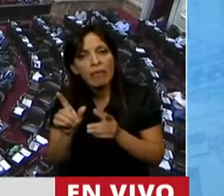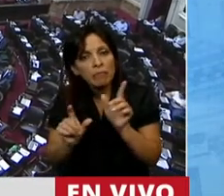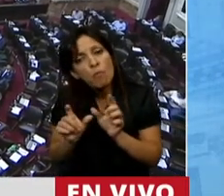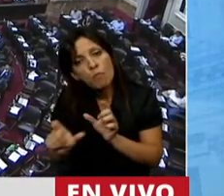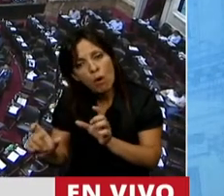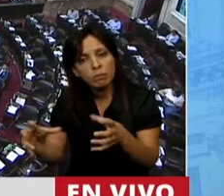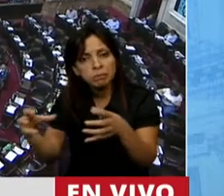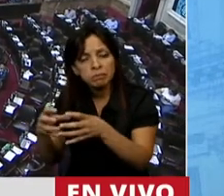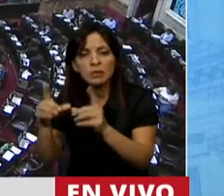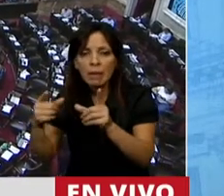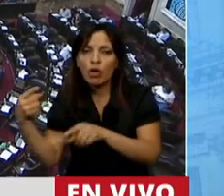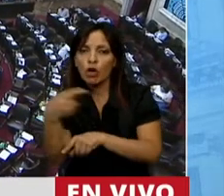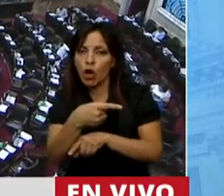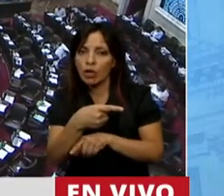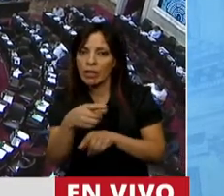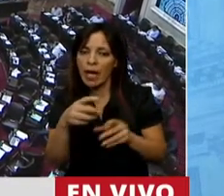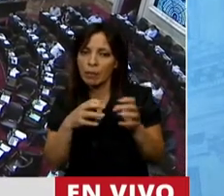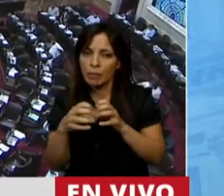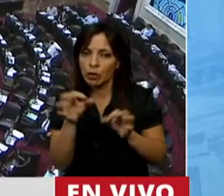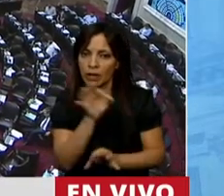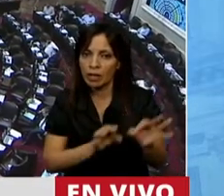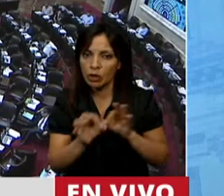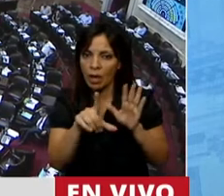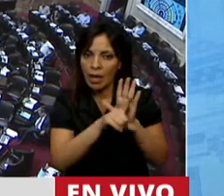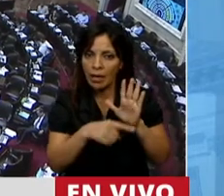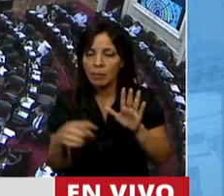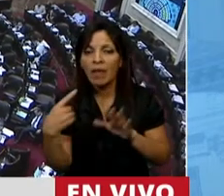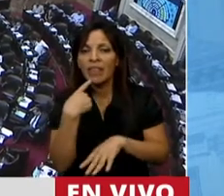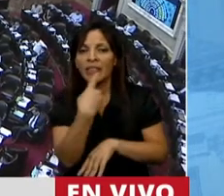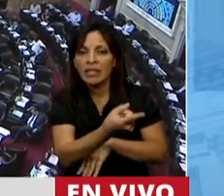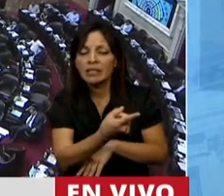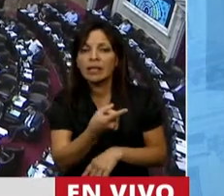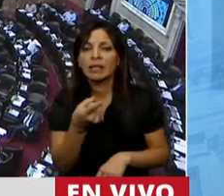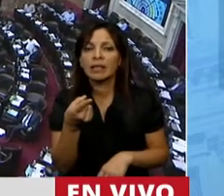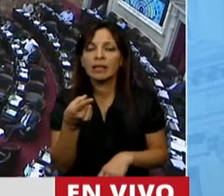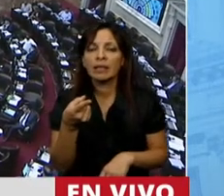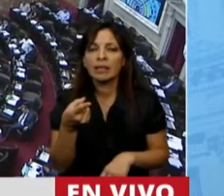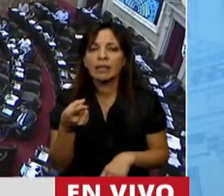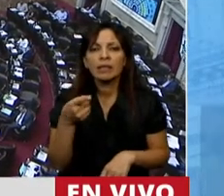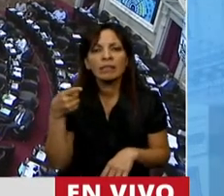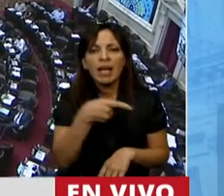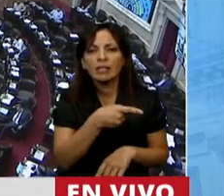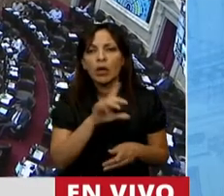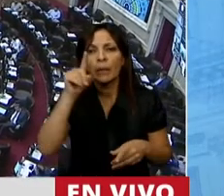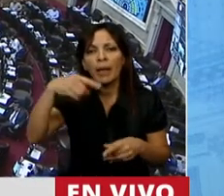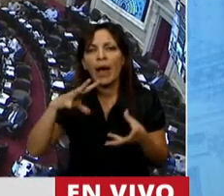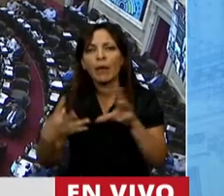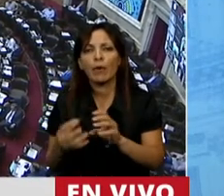manifestándose en contra de esa norma, argumentando que atentaba contra la integridad de la familia,